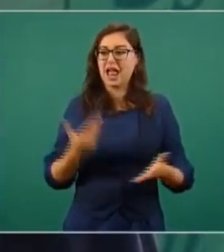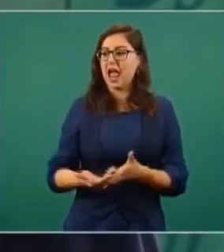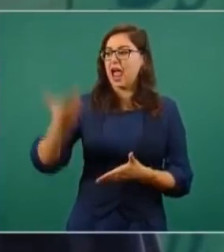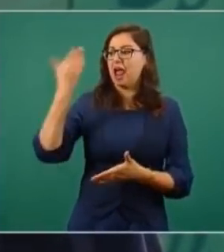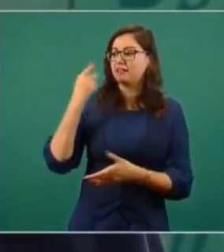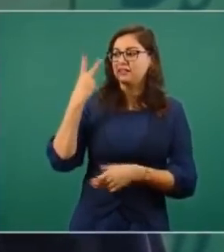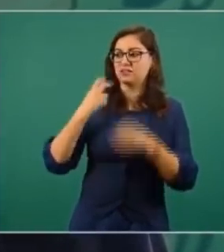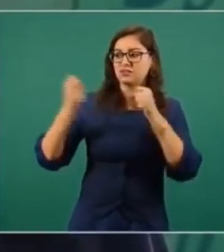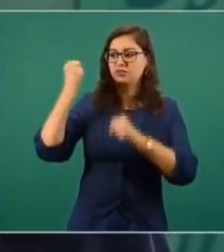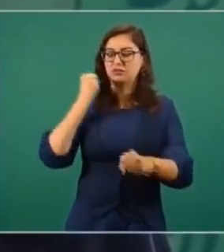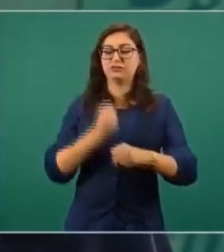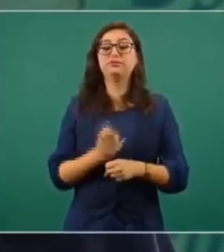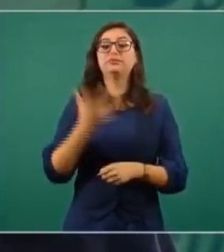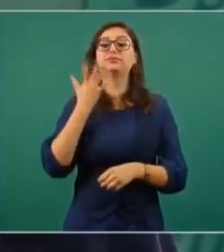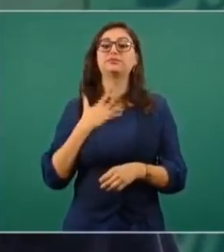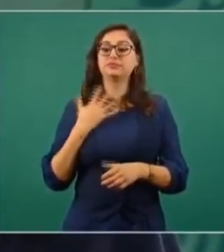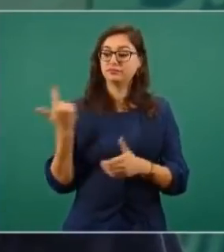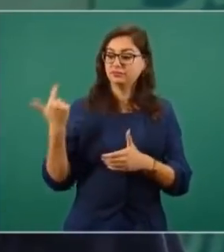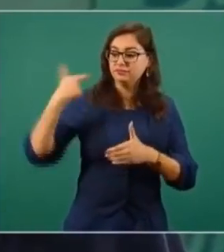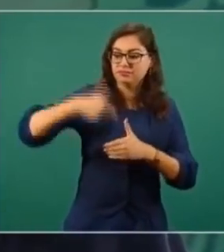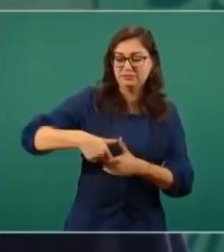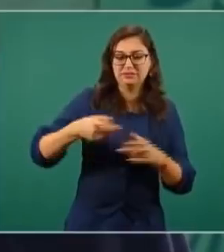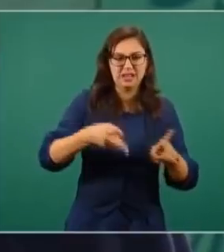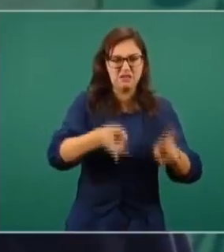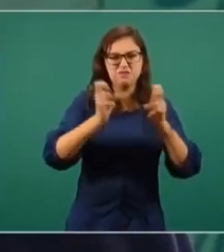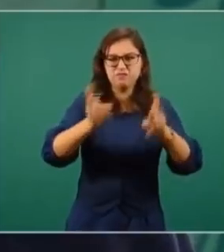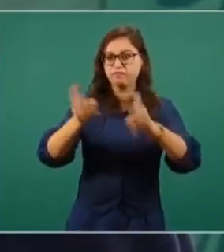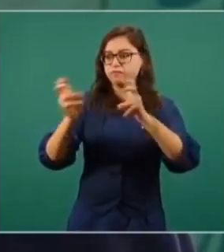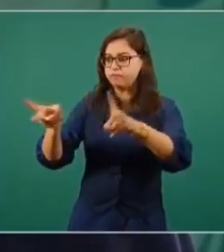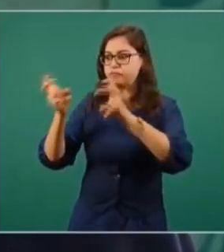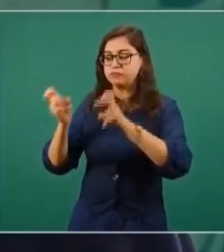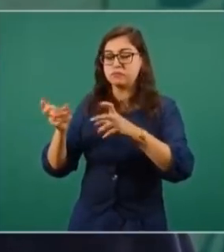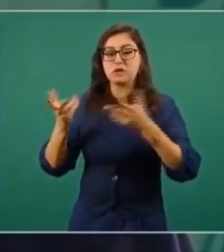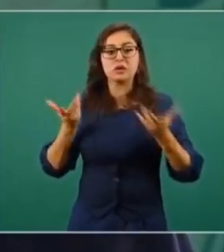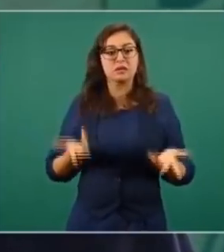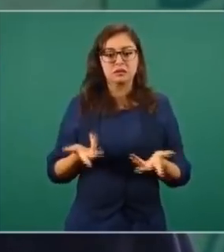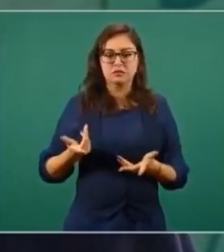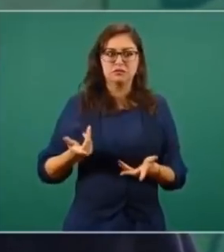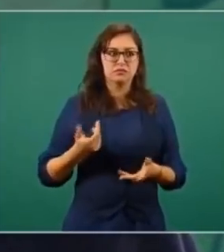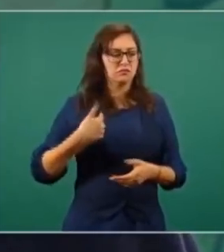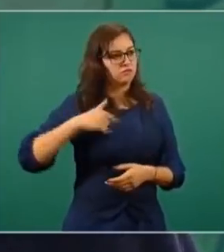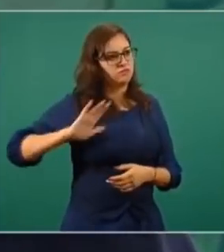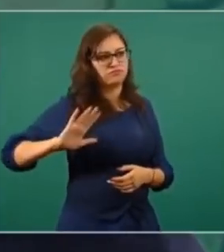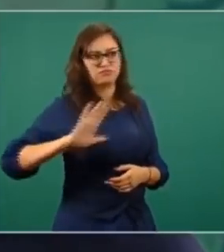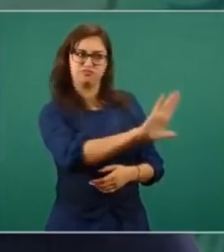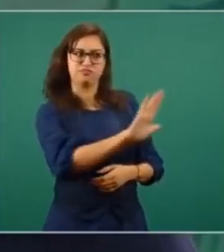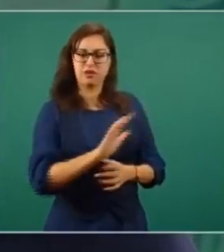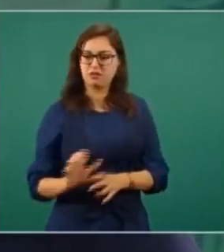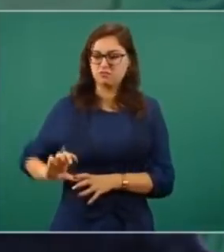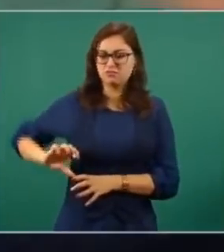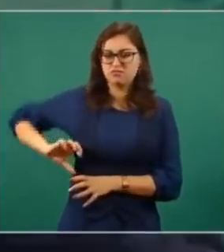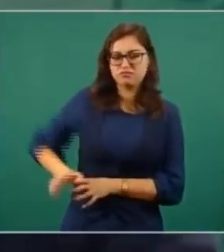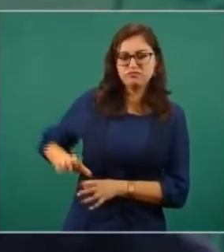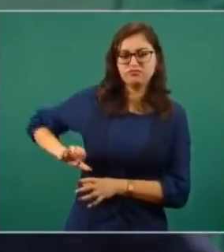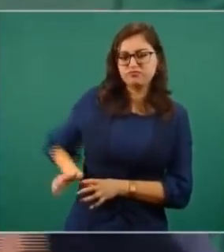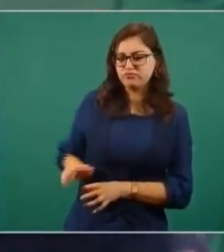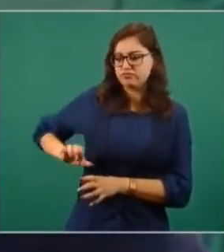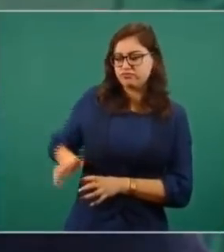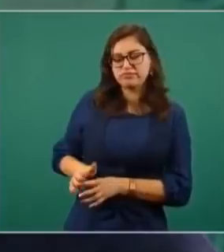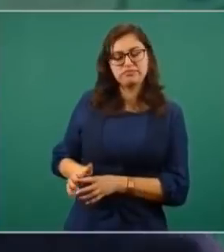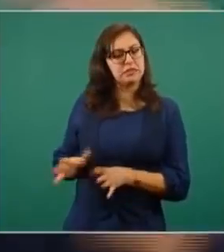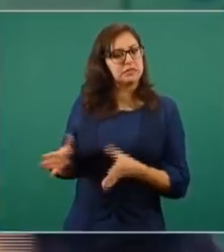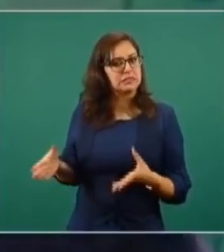que se tuvieron que cerrar los ductos y se trajo